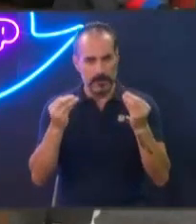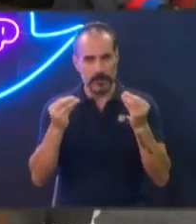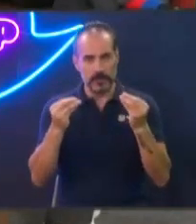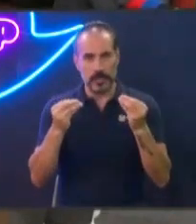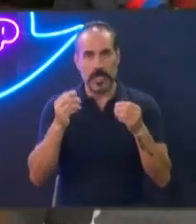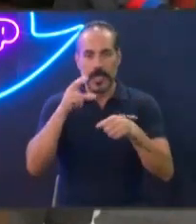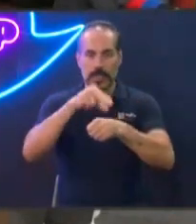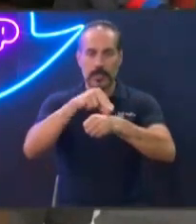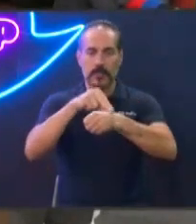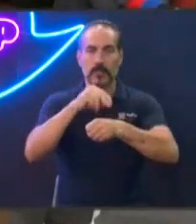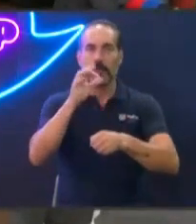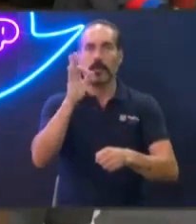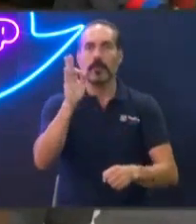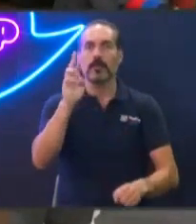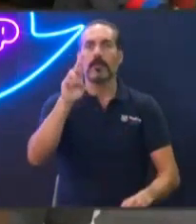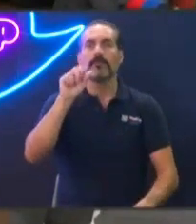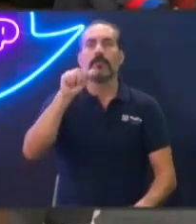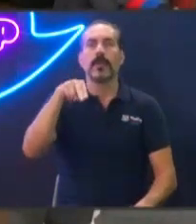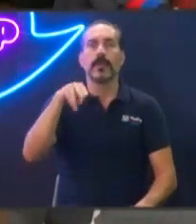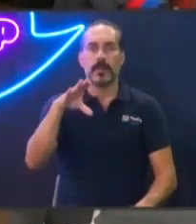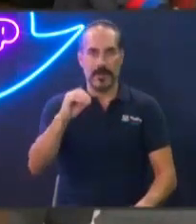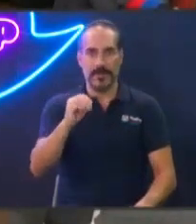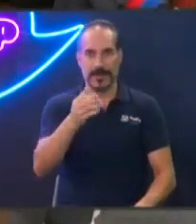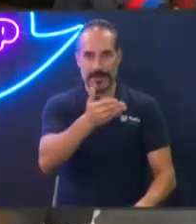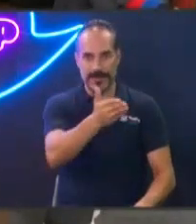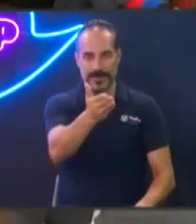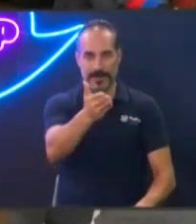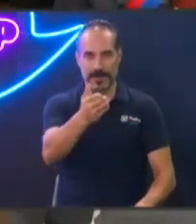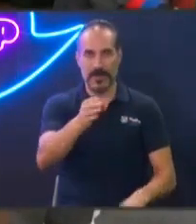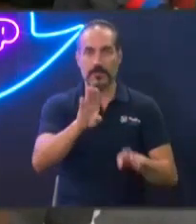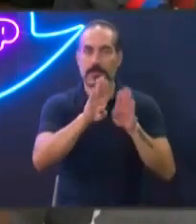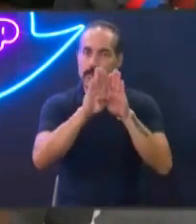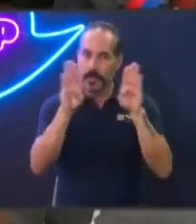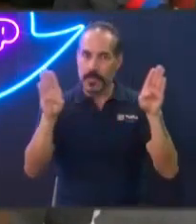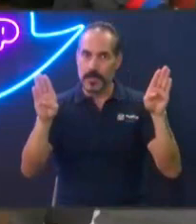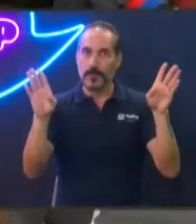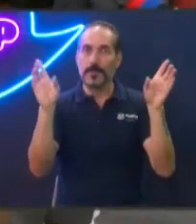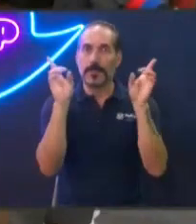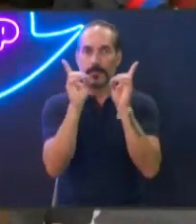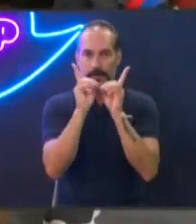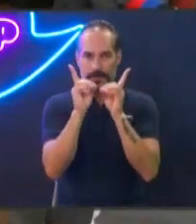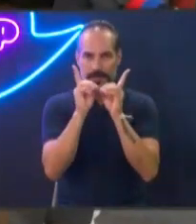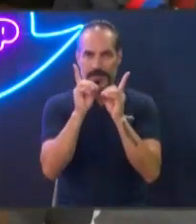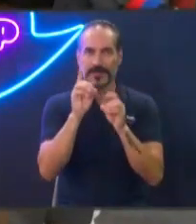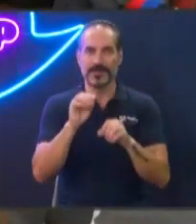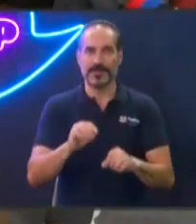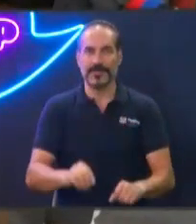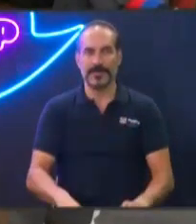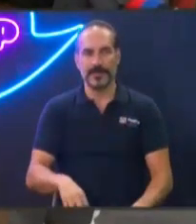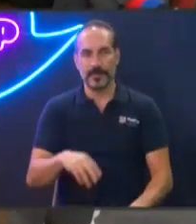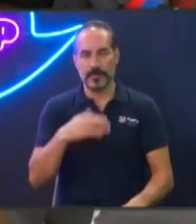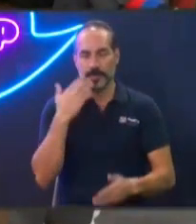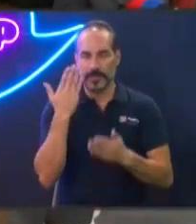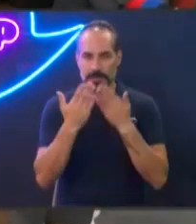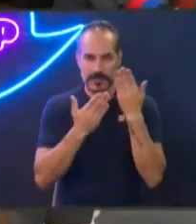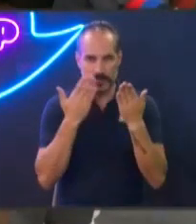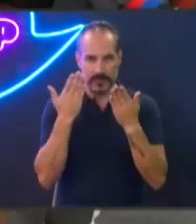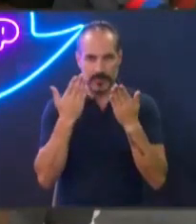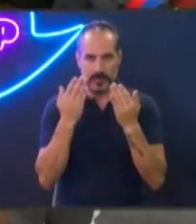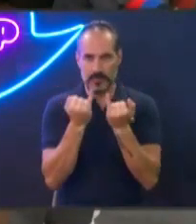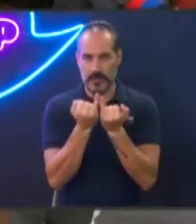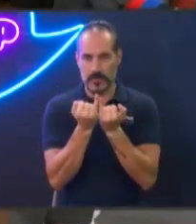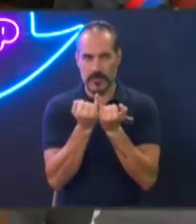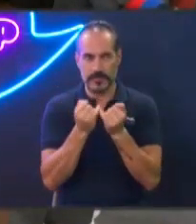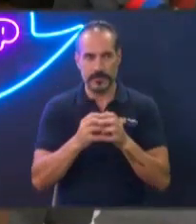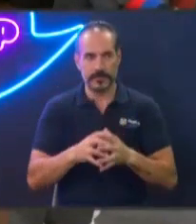porque va a abrir un un diplomado no el dror Franco también trabaja con nosotros en eh el colegio humanista Alfonso